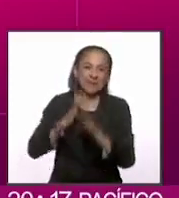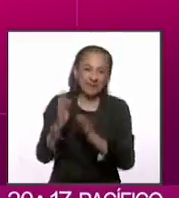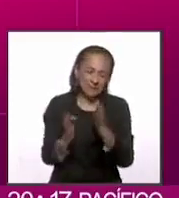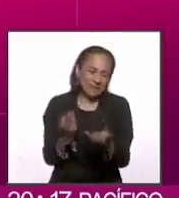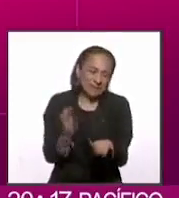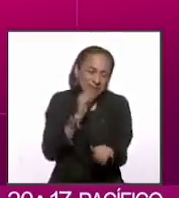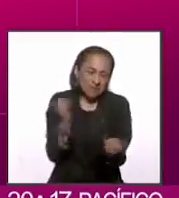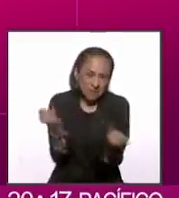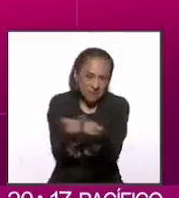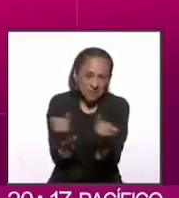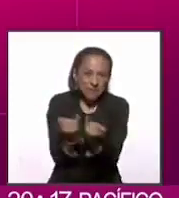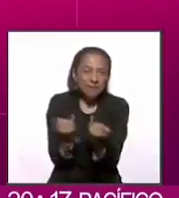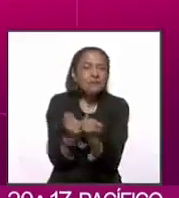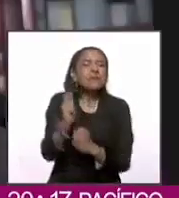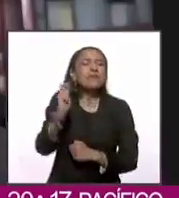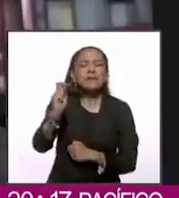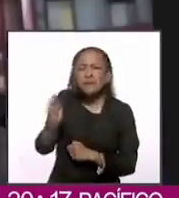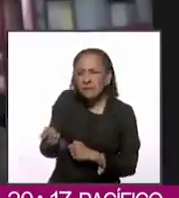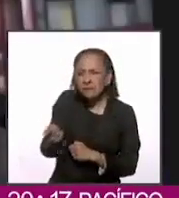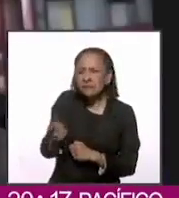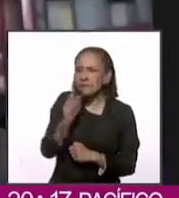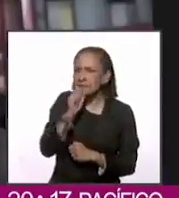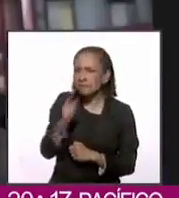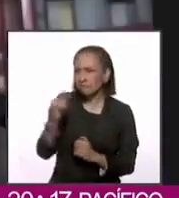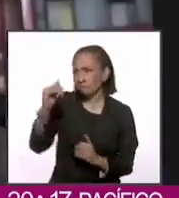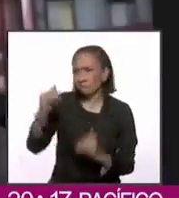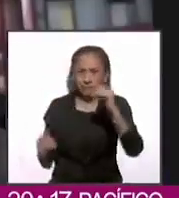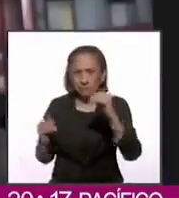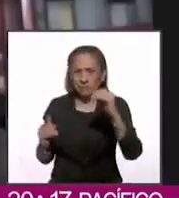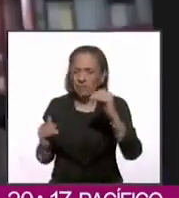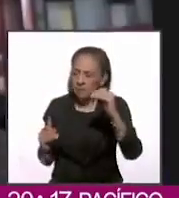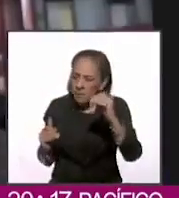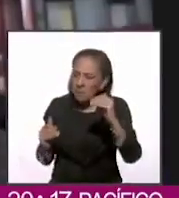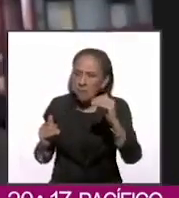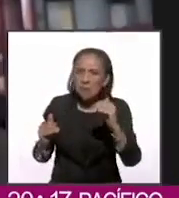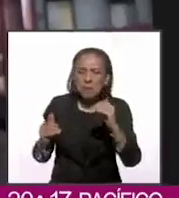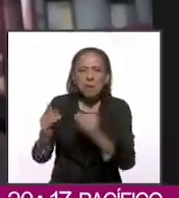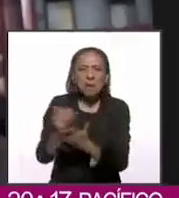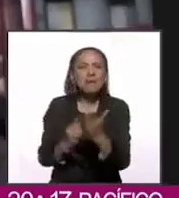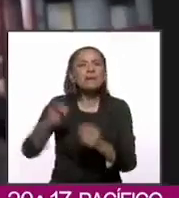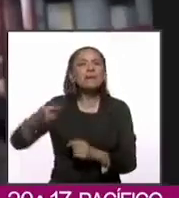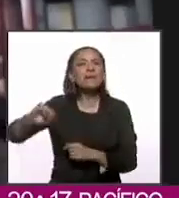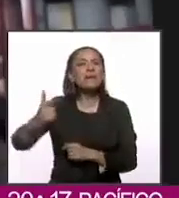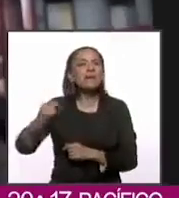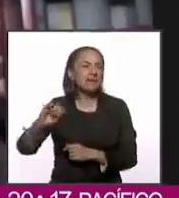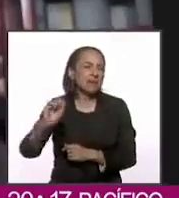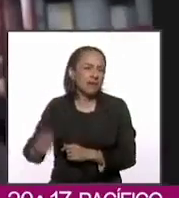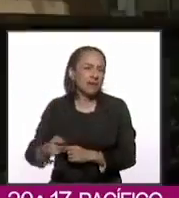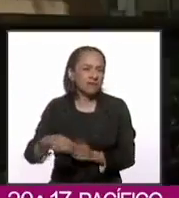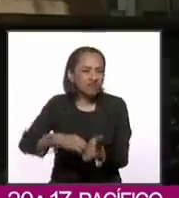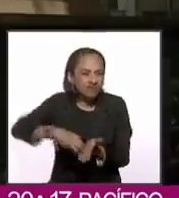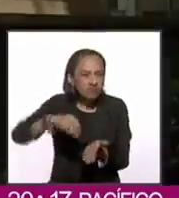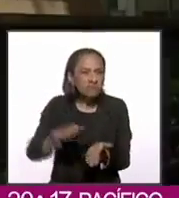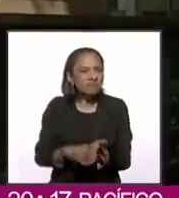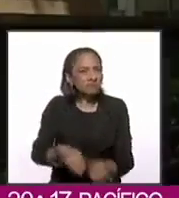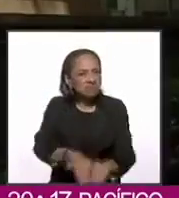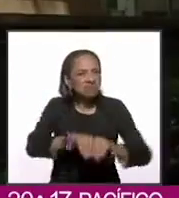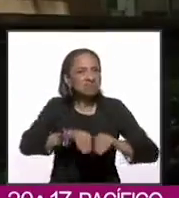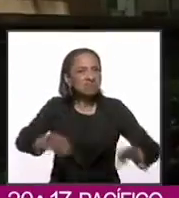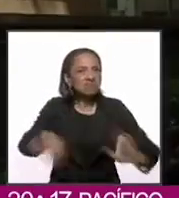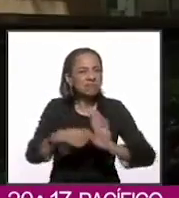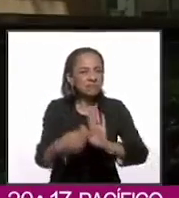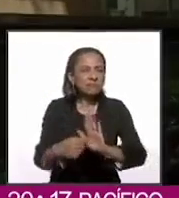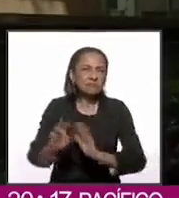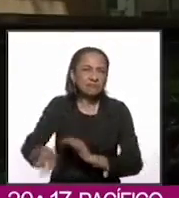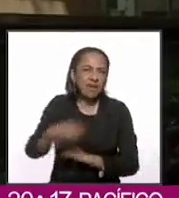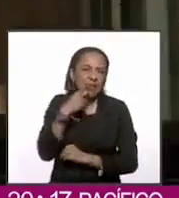también importante en la desigualdad. De hecho, el INEGI lo que publica ahí es un escenario, pues, hipotético,